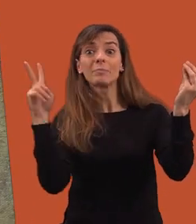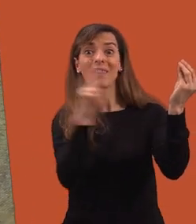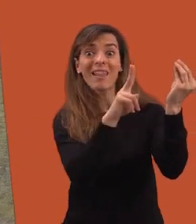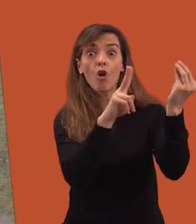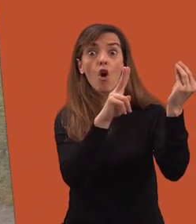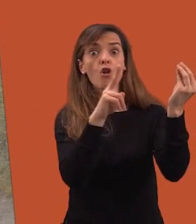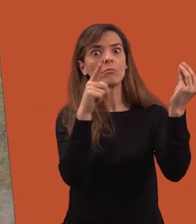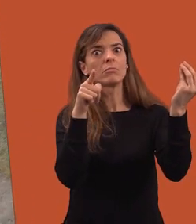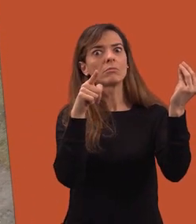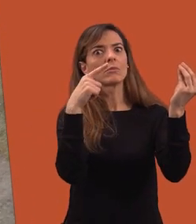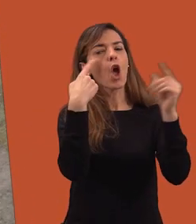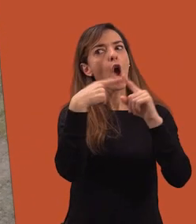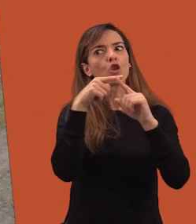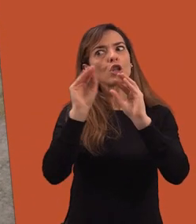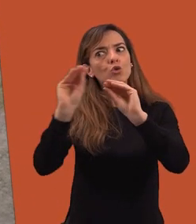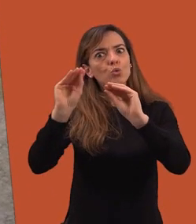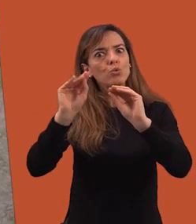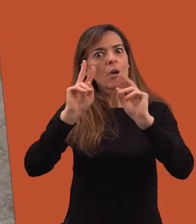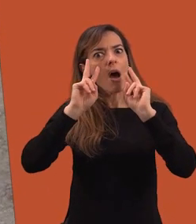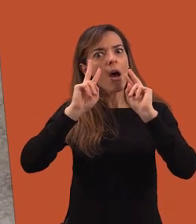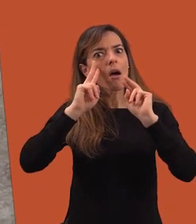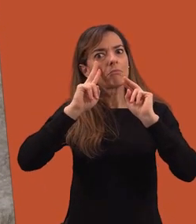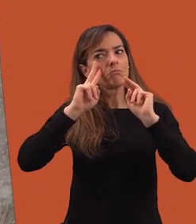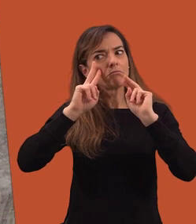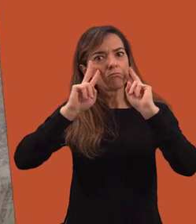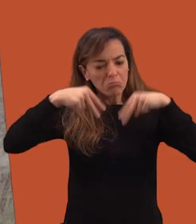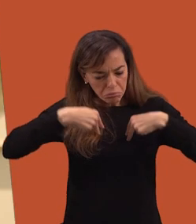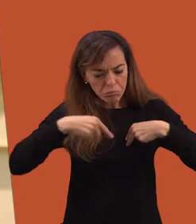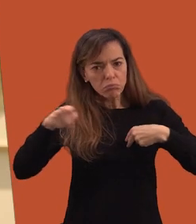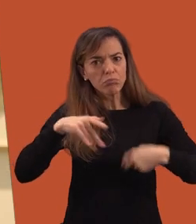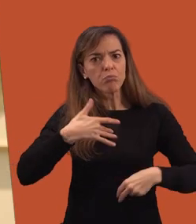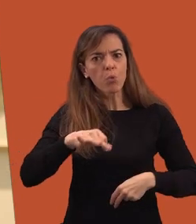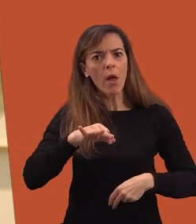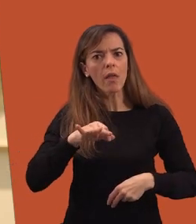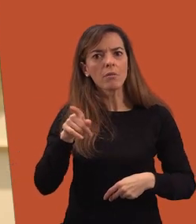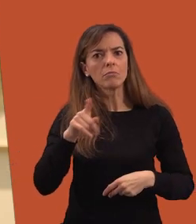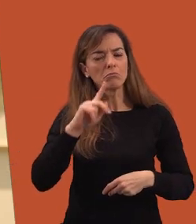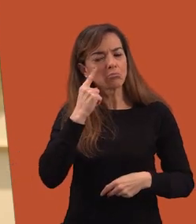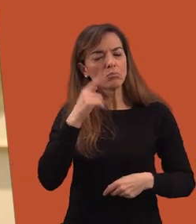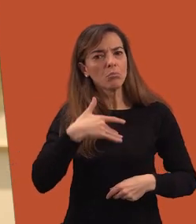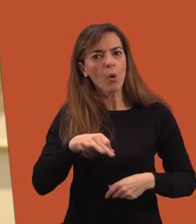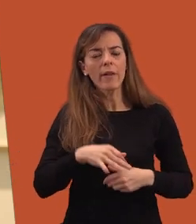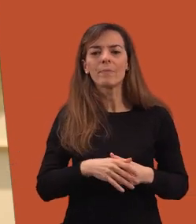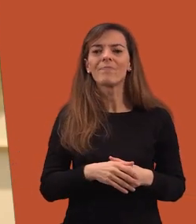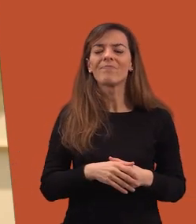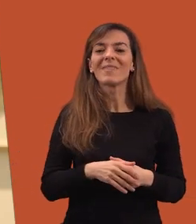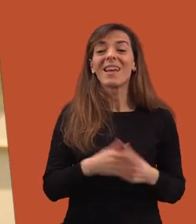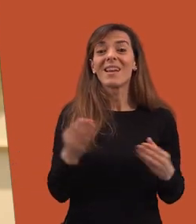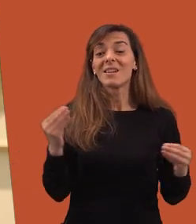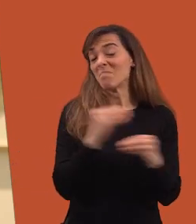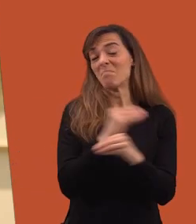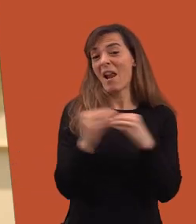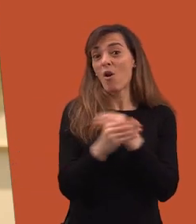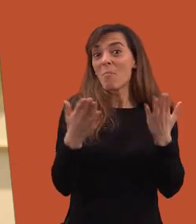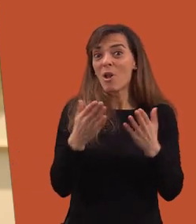también paradójicamente lo menos interesante es el tema porque